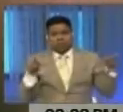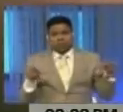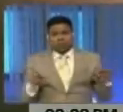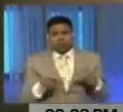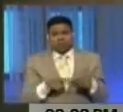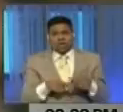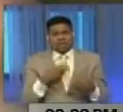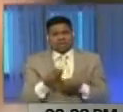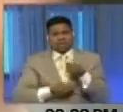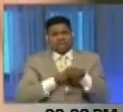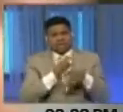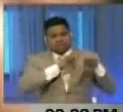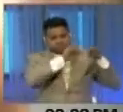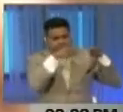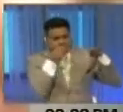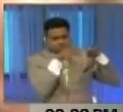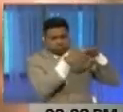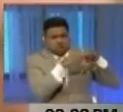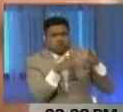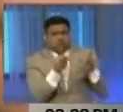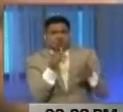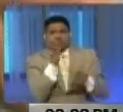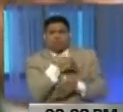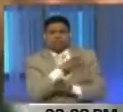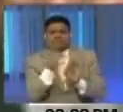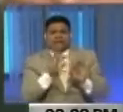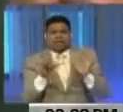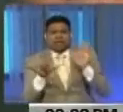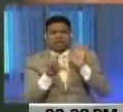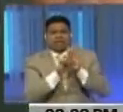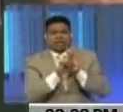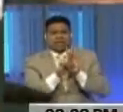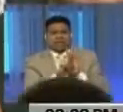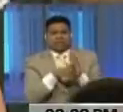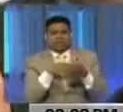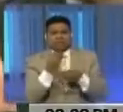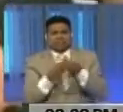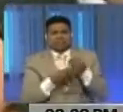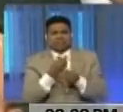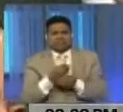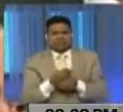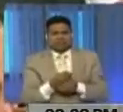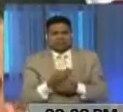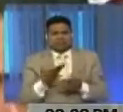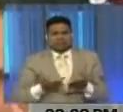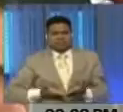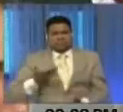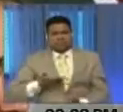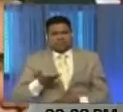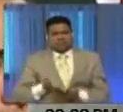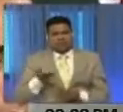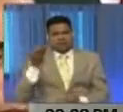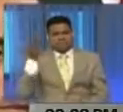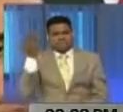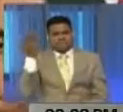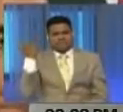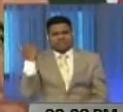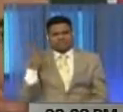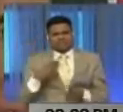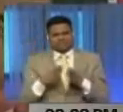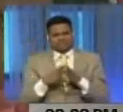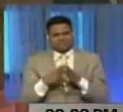la minería no permisada. Y ahí debo señalar algo muy importante. En el pasado, a través del régimen concesionario,